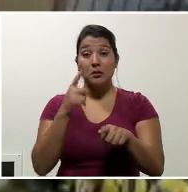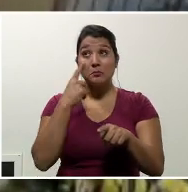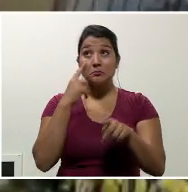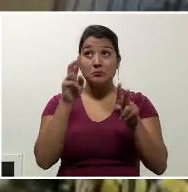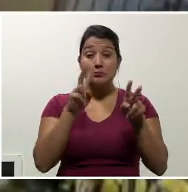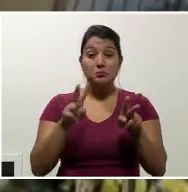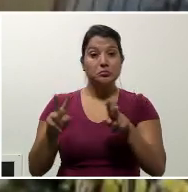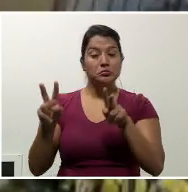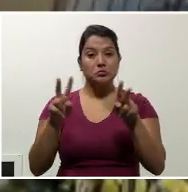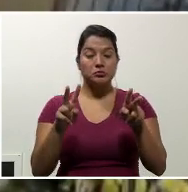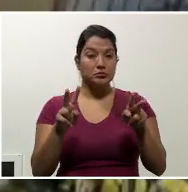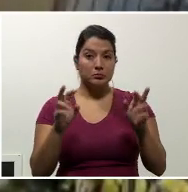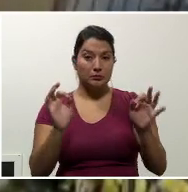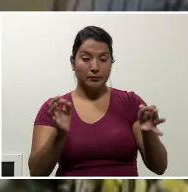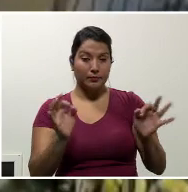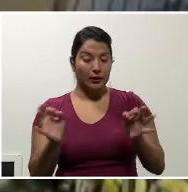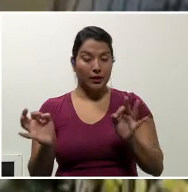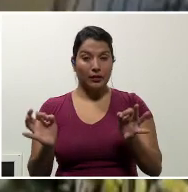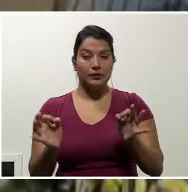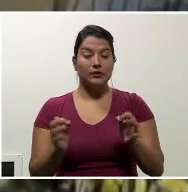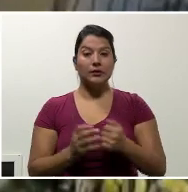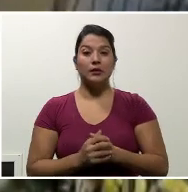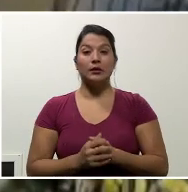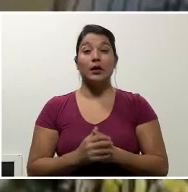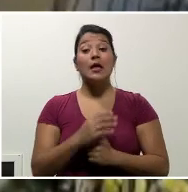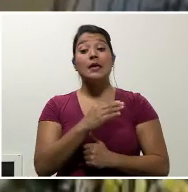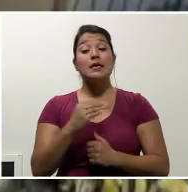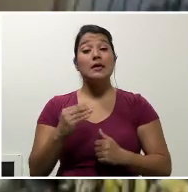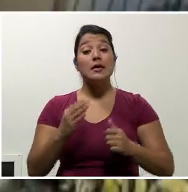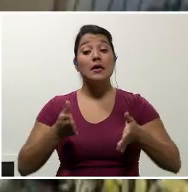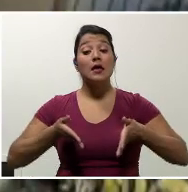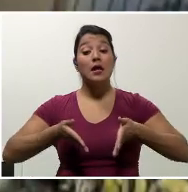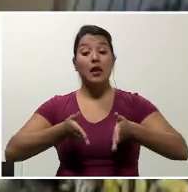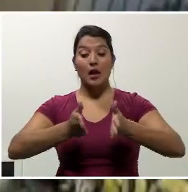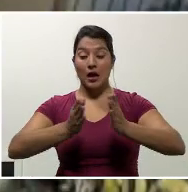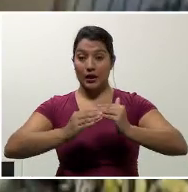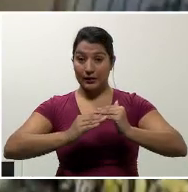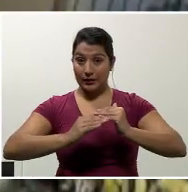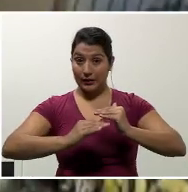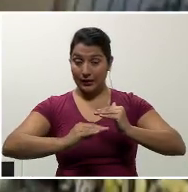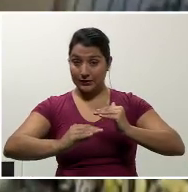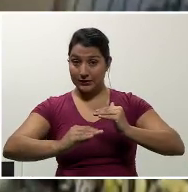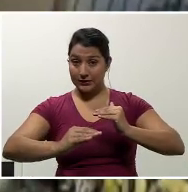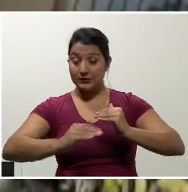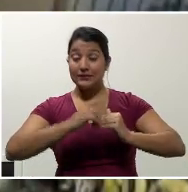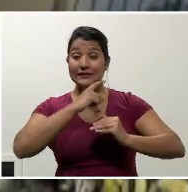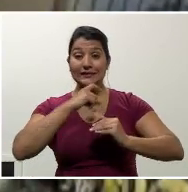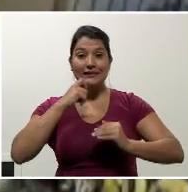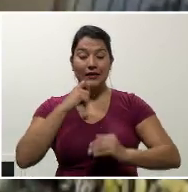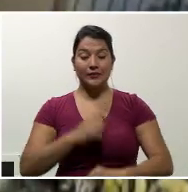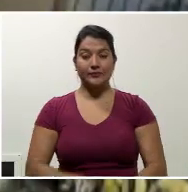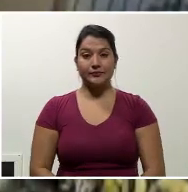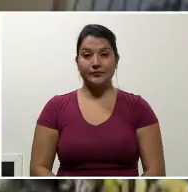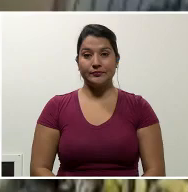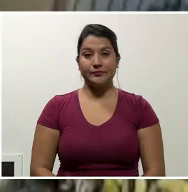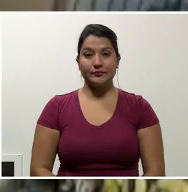visibilidad se ve en muy buenas condiciones y la superficie de rodaje está seca.